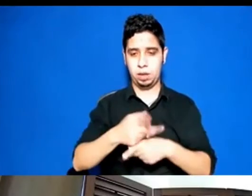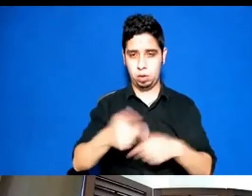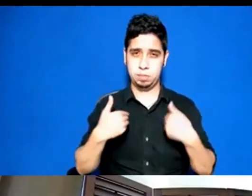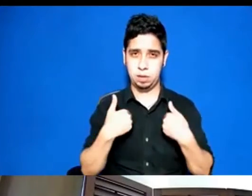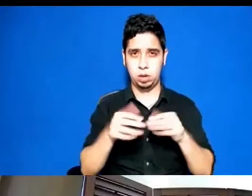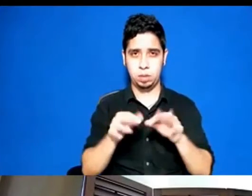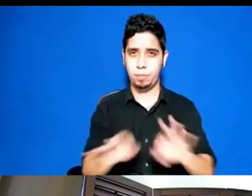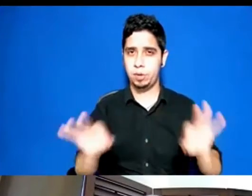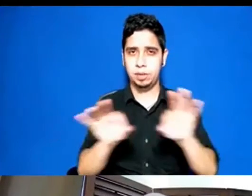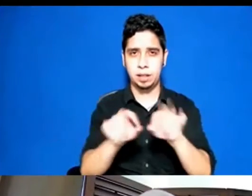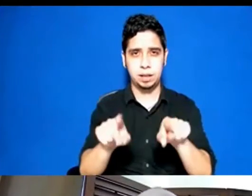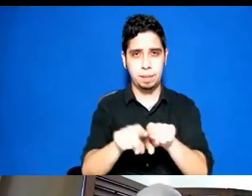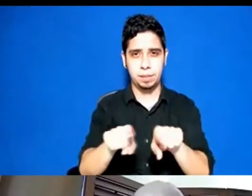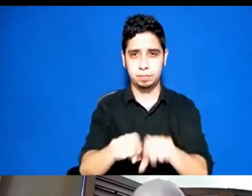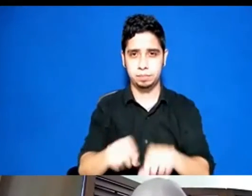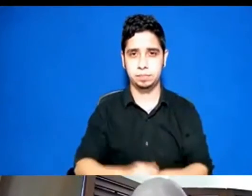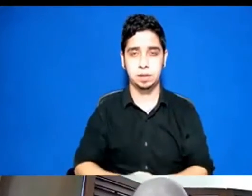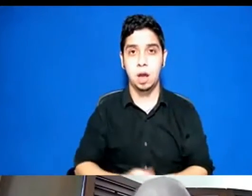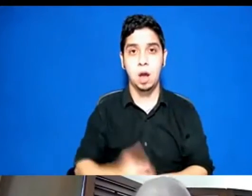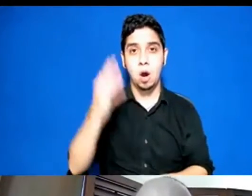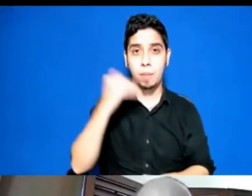Así que ya no se pueden poner una mascarillita.